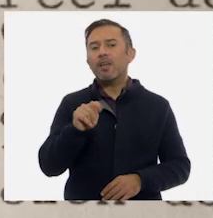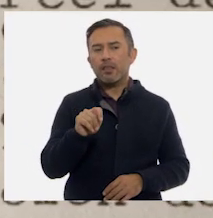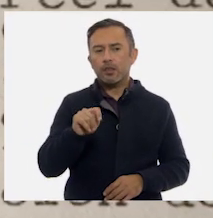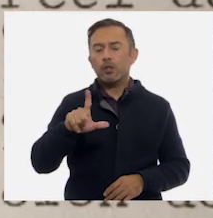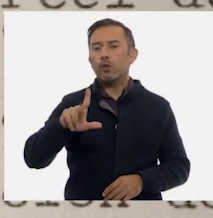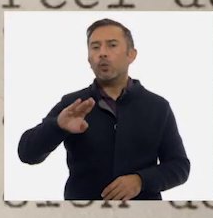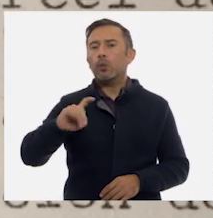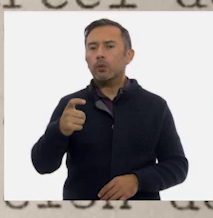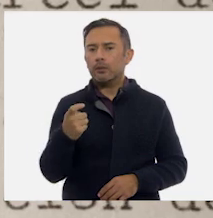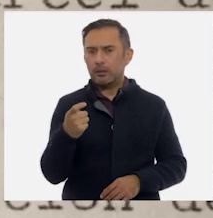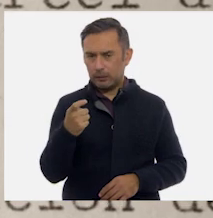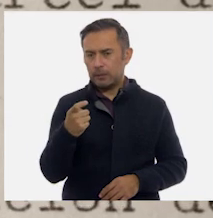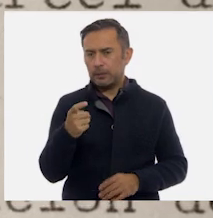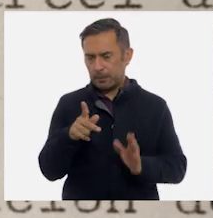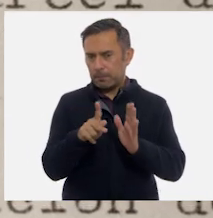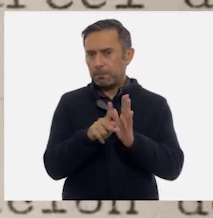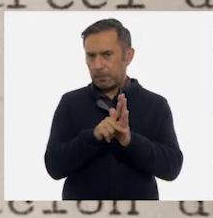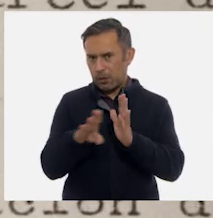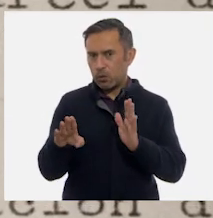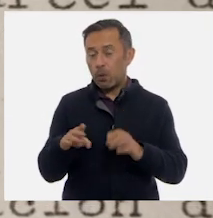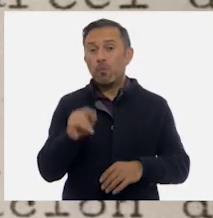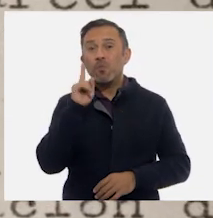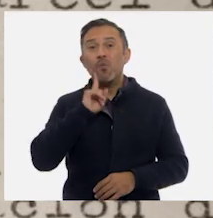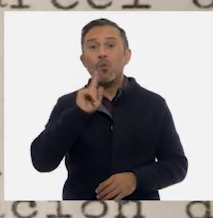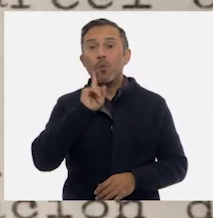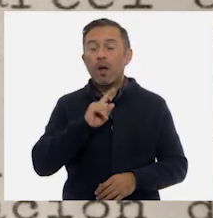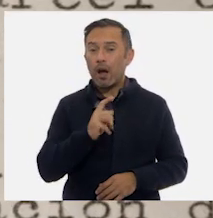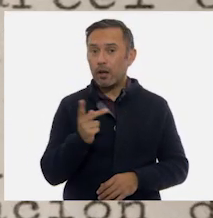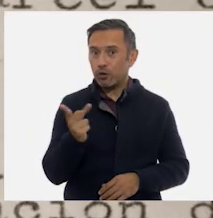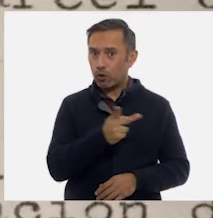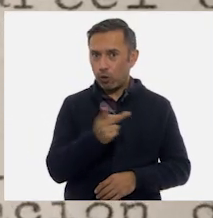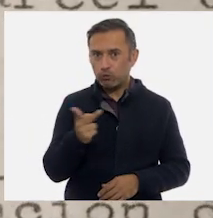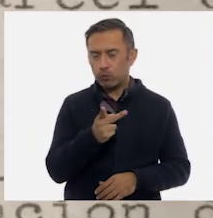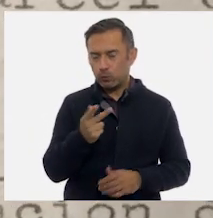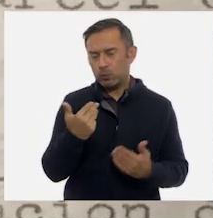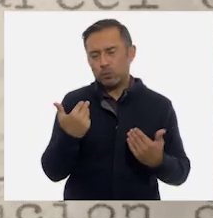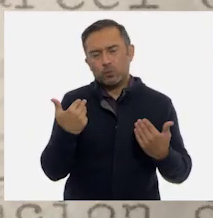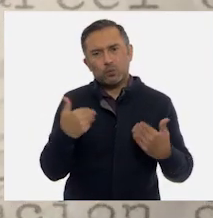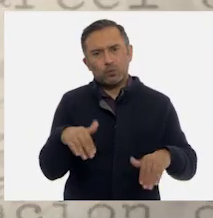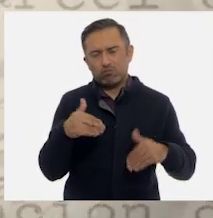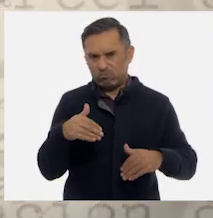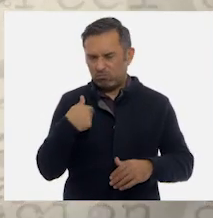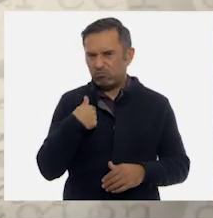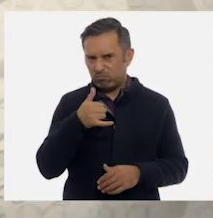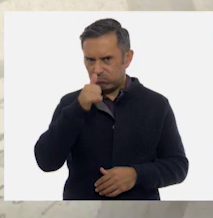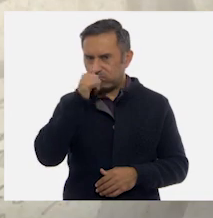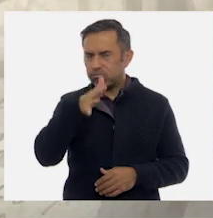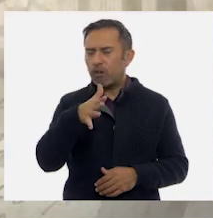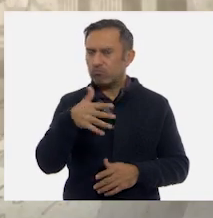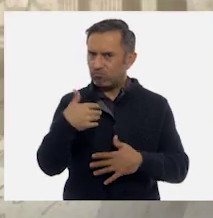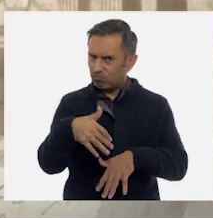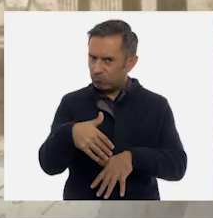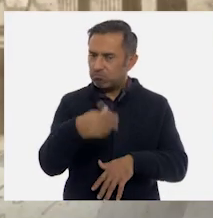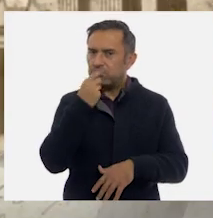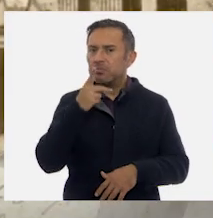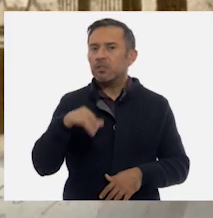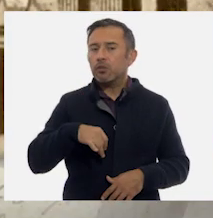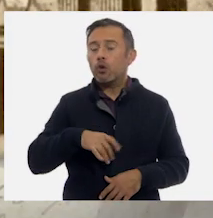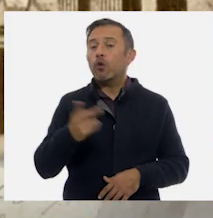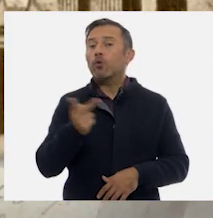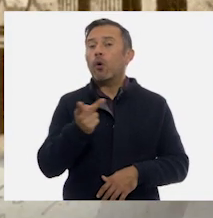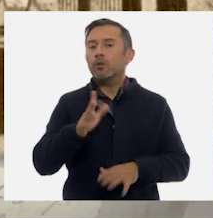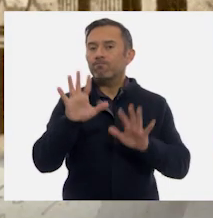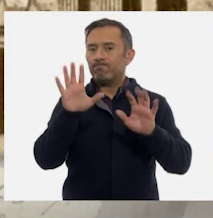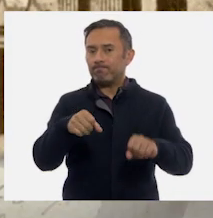se llamaba el periódico. Estas 2 mujeres van a hacer un frente muy interesante. Ambas fueron aprendidas